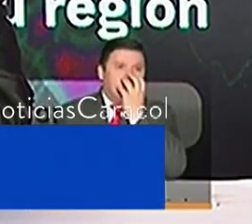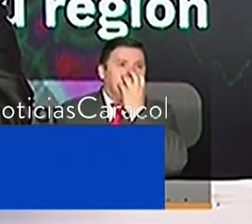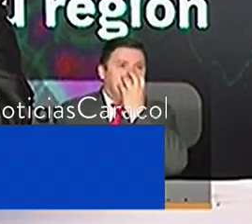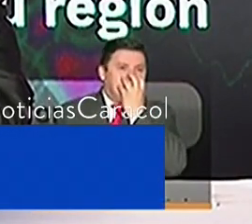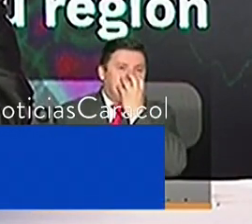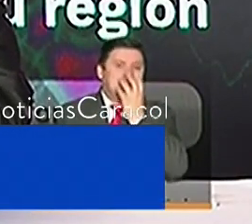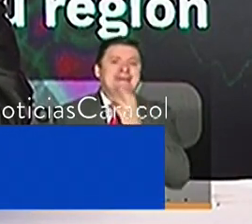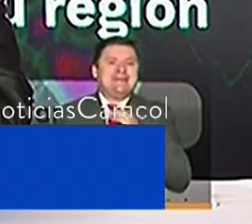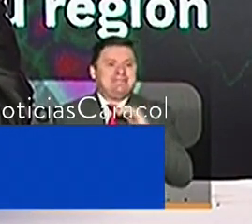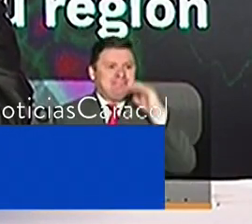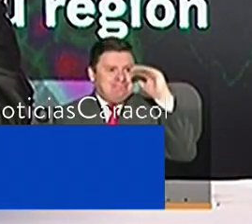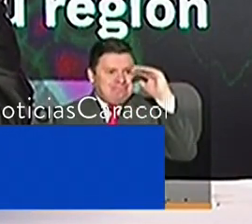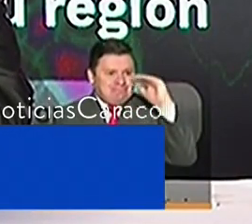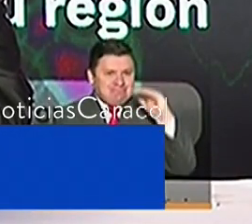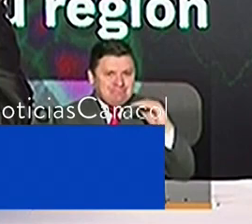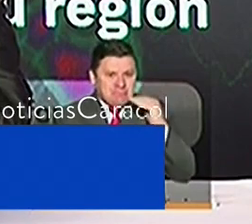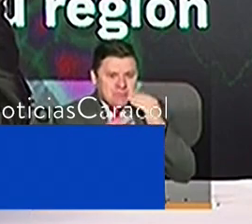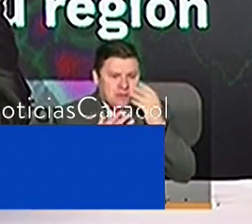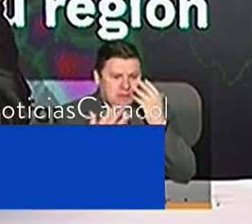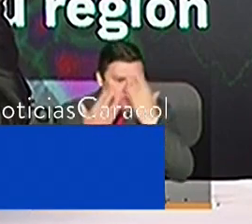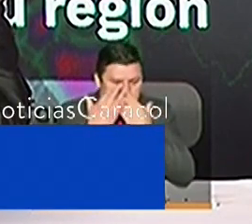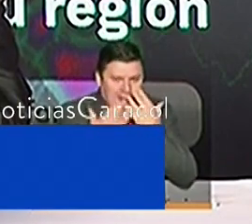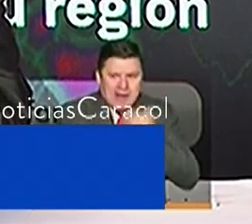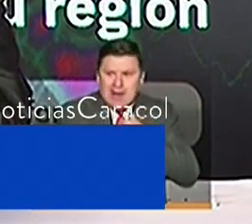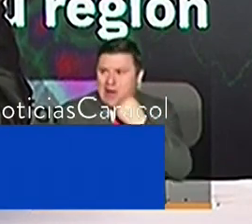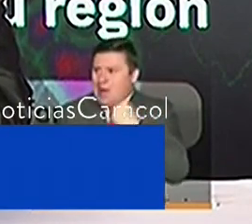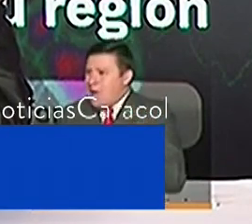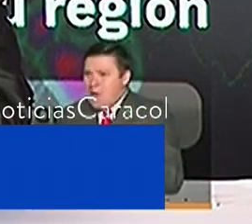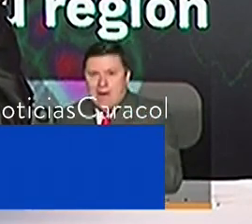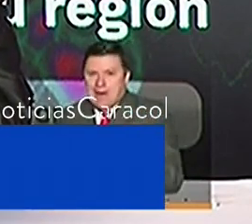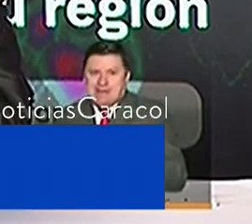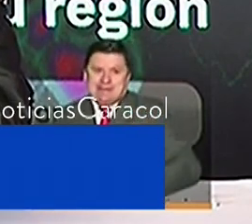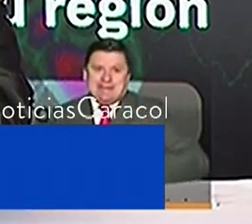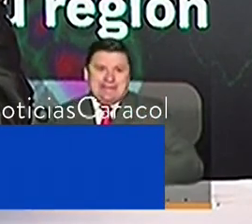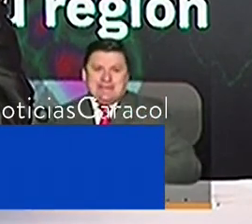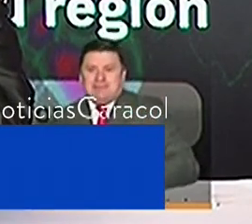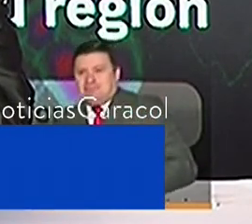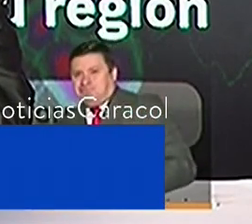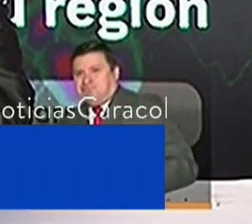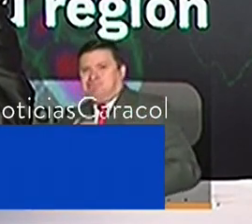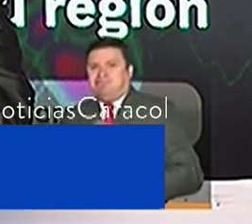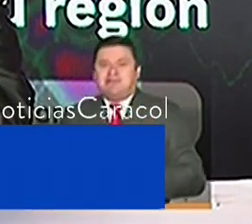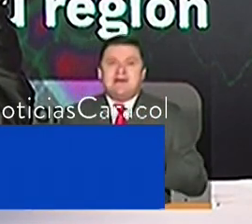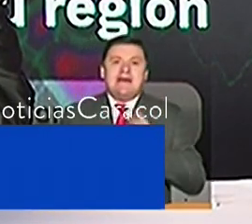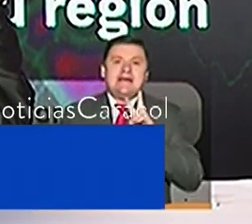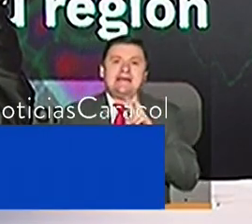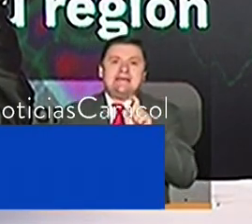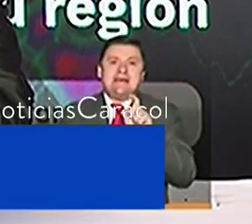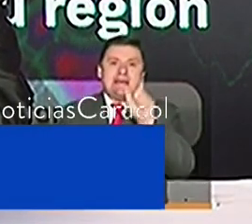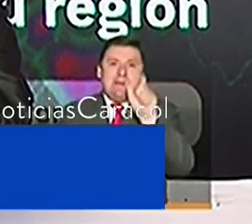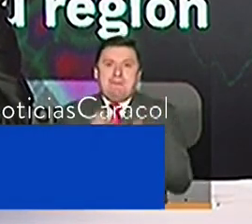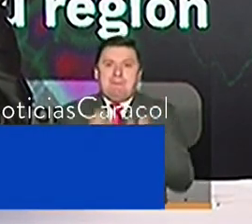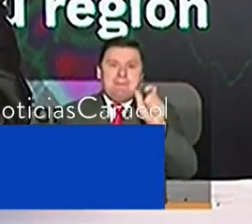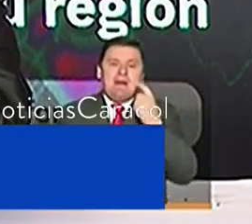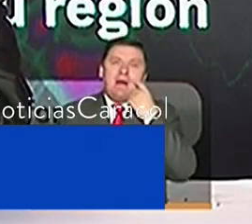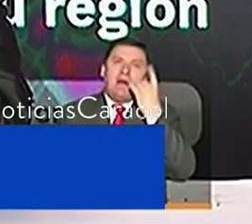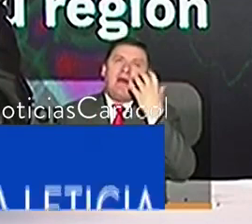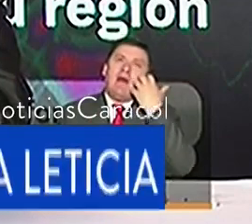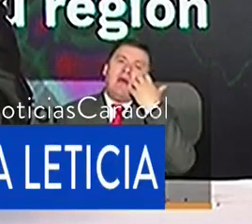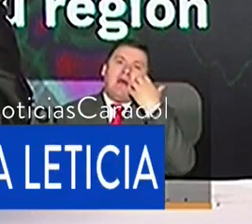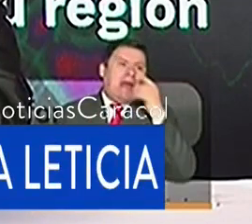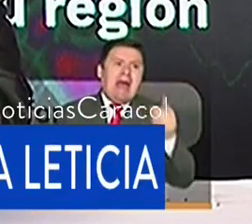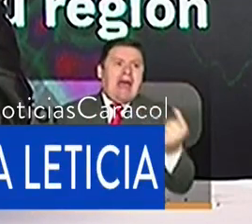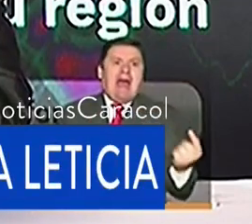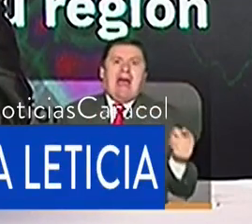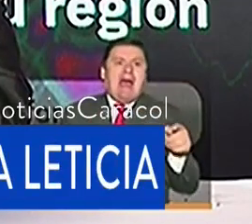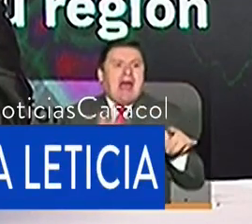que nos redujo la capacidad. Esto nos obligó a hacer un operativo de transporte de 6 pacientes que se encontraban delicados hacia